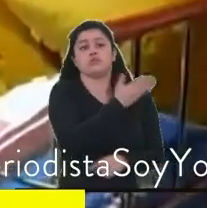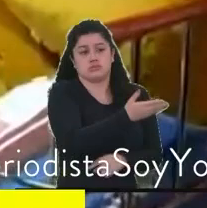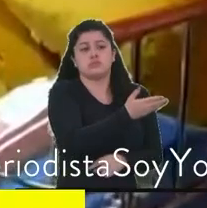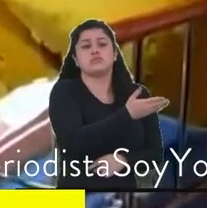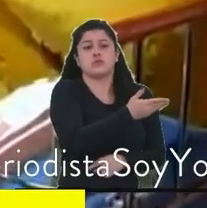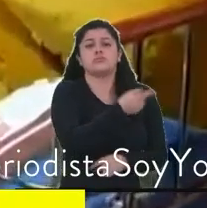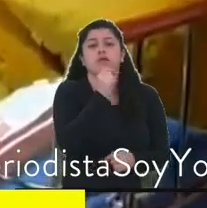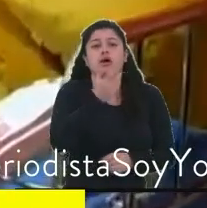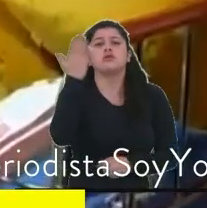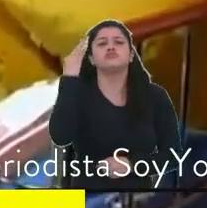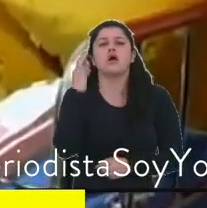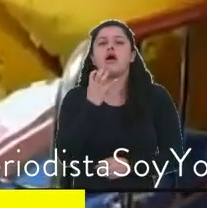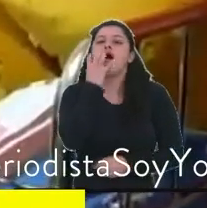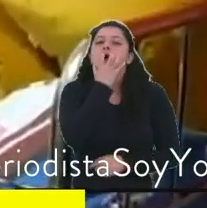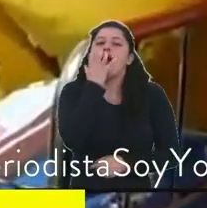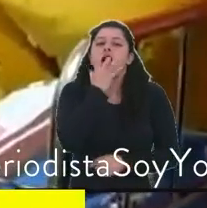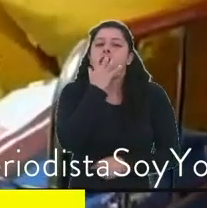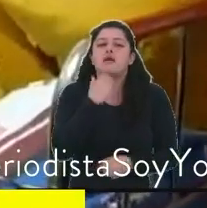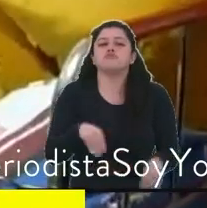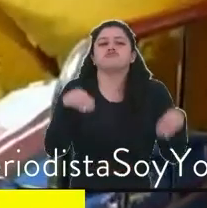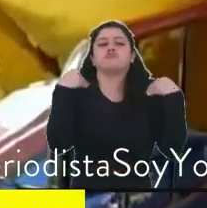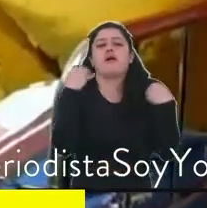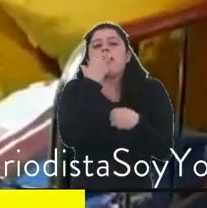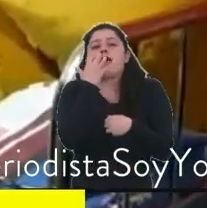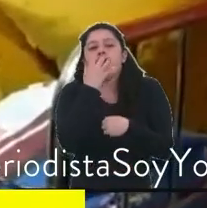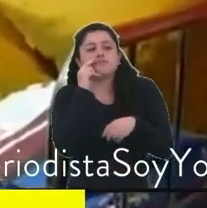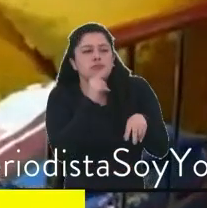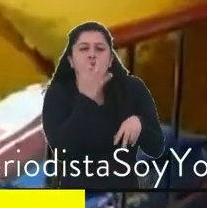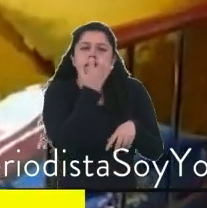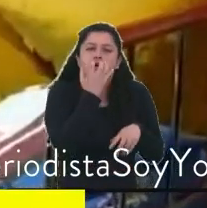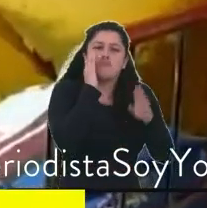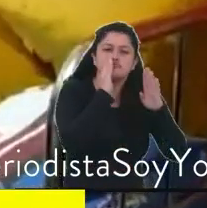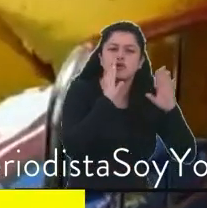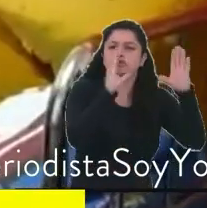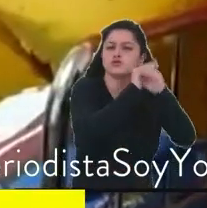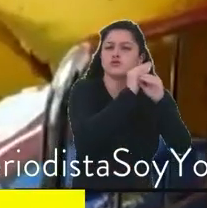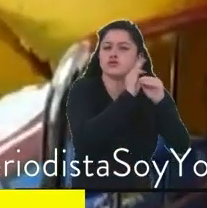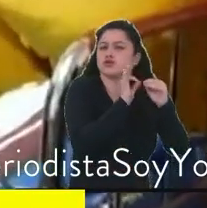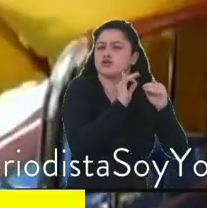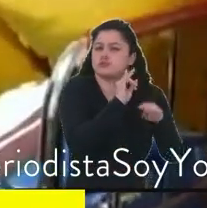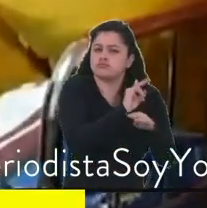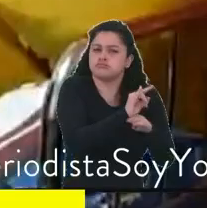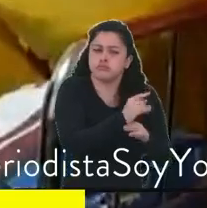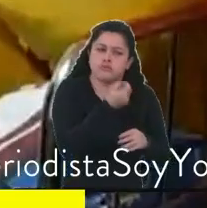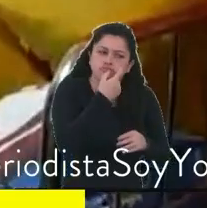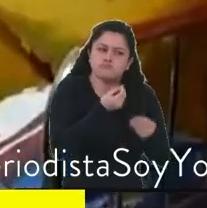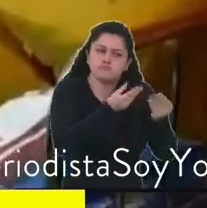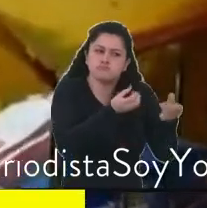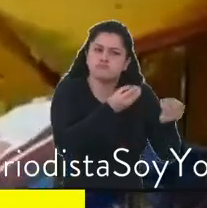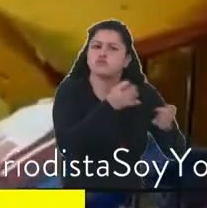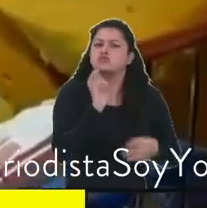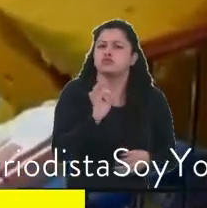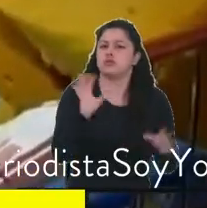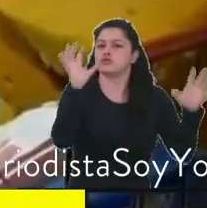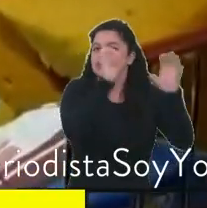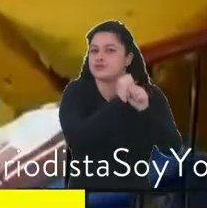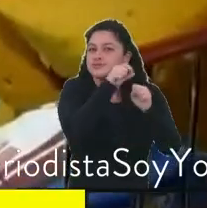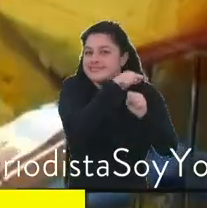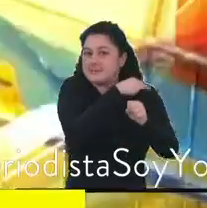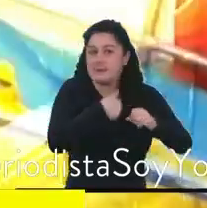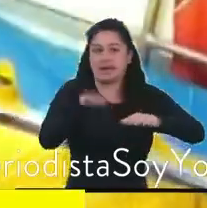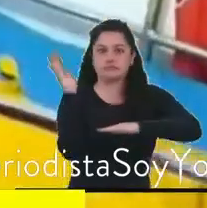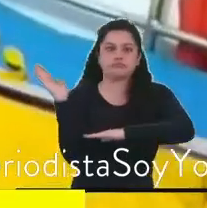¿sí? Y él necesita supervisión de noche. Toma medicamentos y alimentos de noche con esta máquina que está